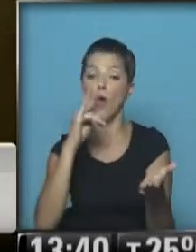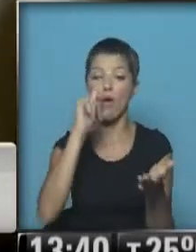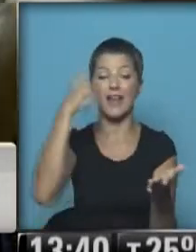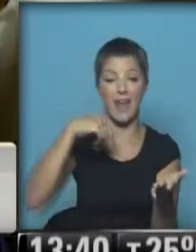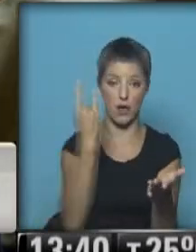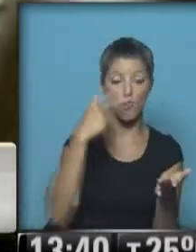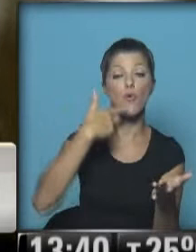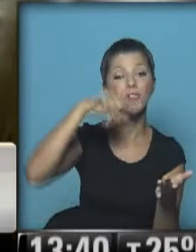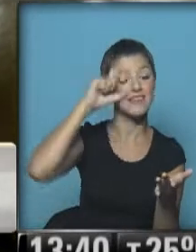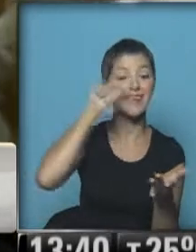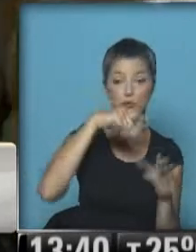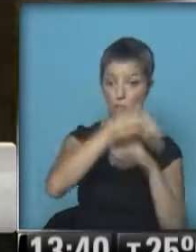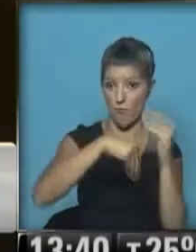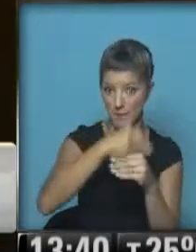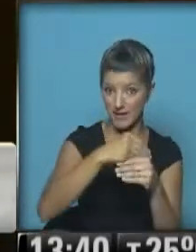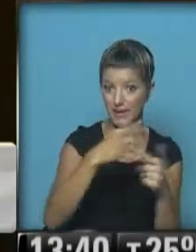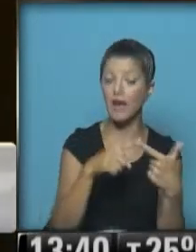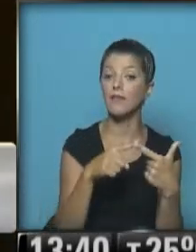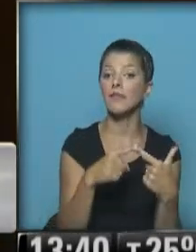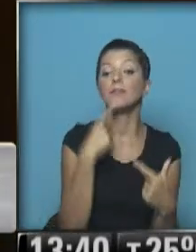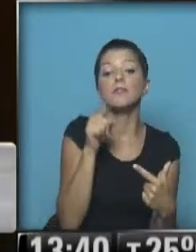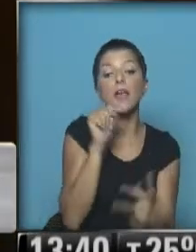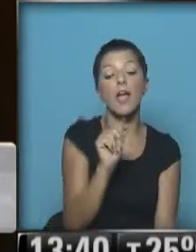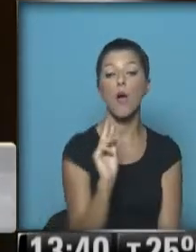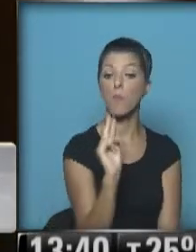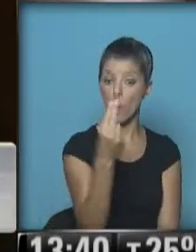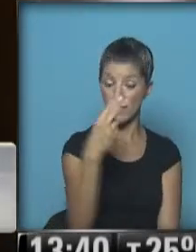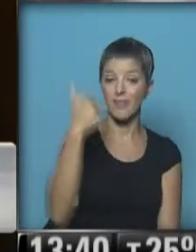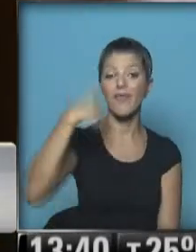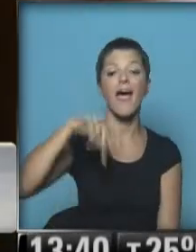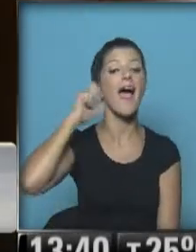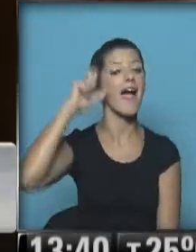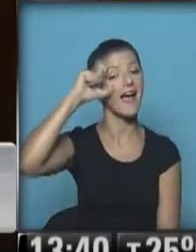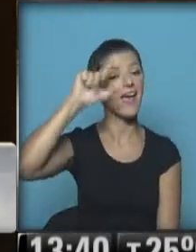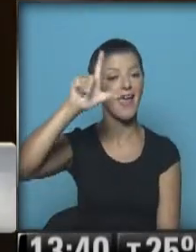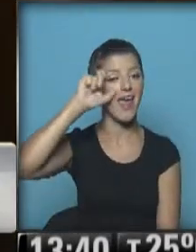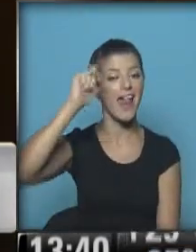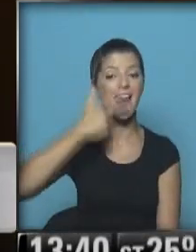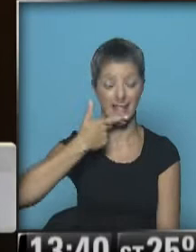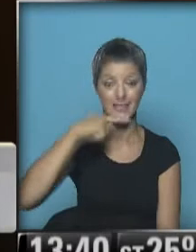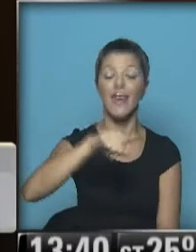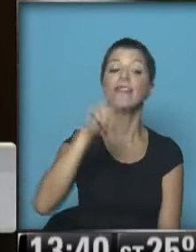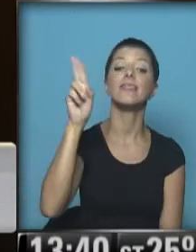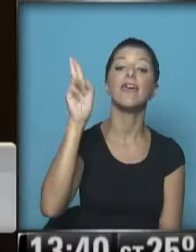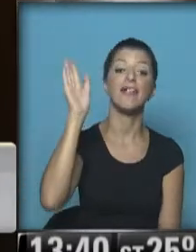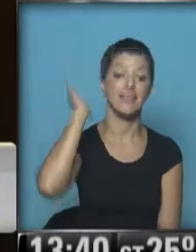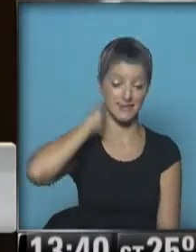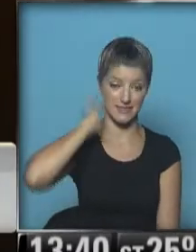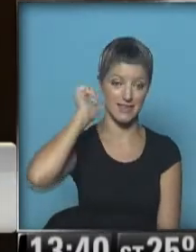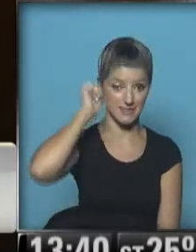familia de Ángeles Rawson sostienen que la muerte de la pequeña Ángeles Rawson, de tan solo 16 años, se puede